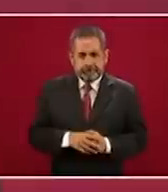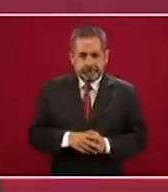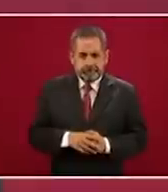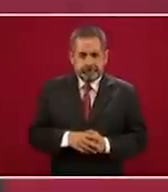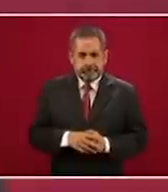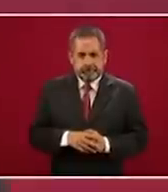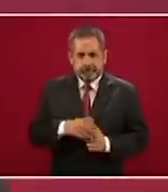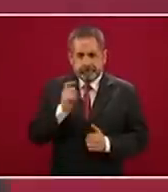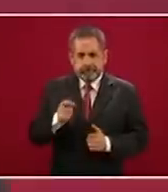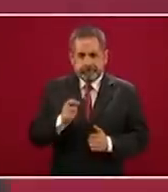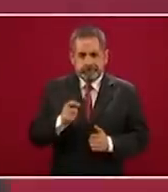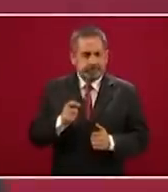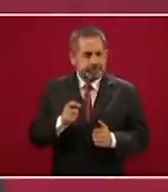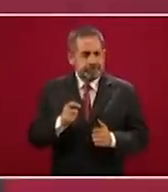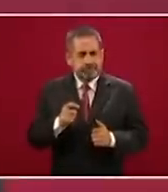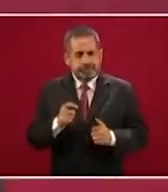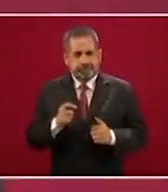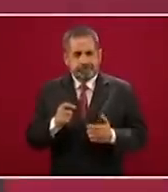la tabla,